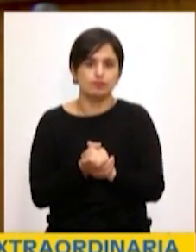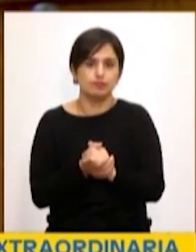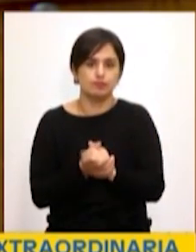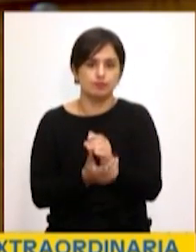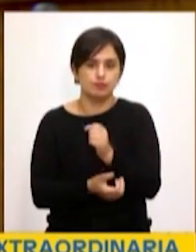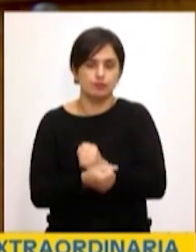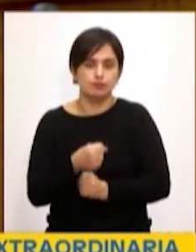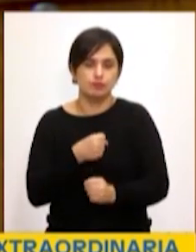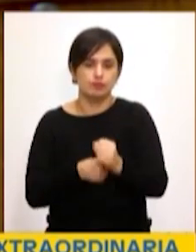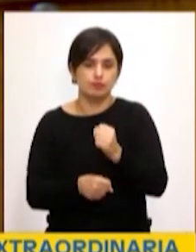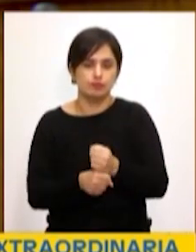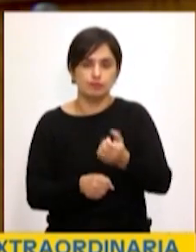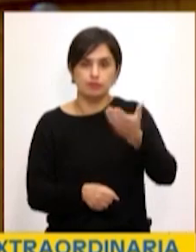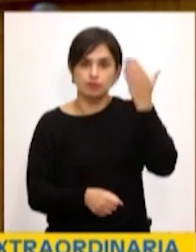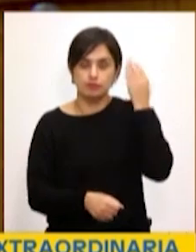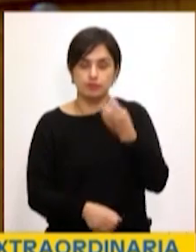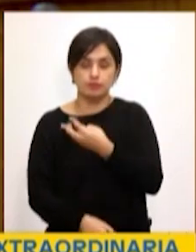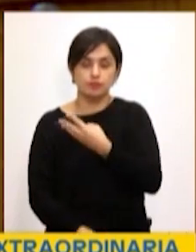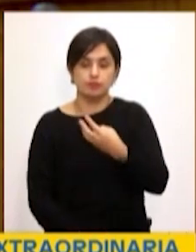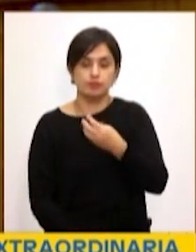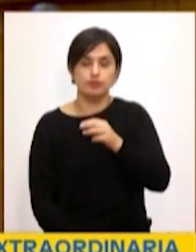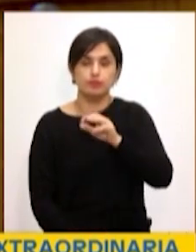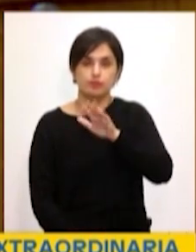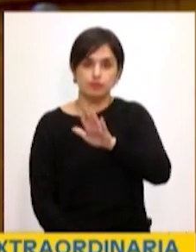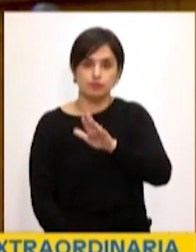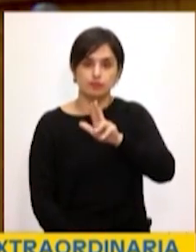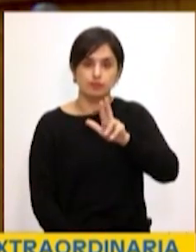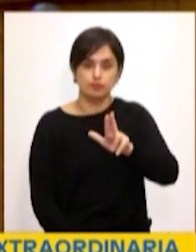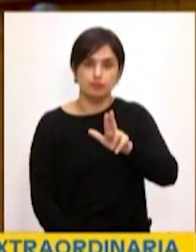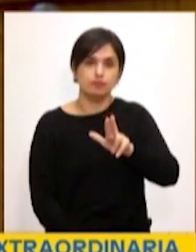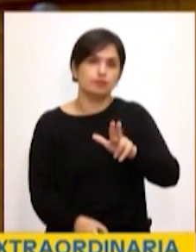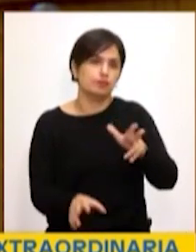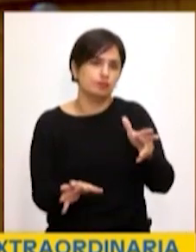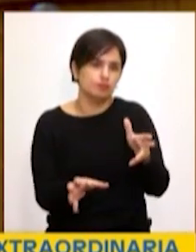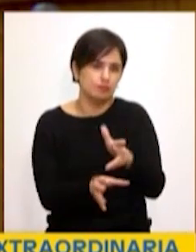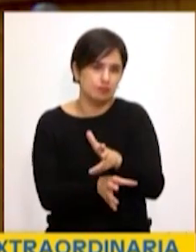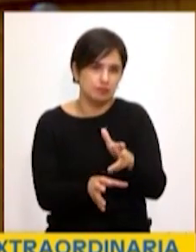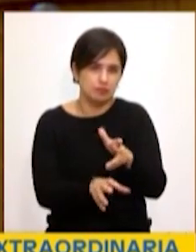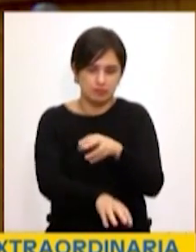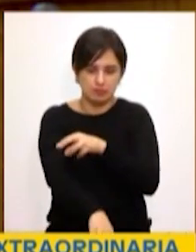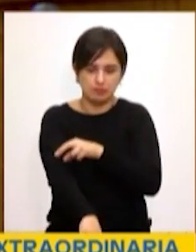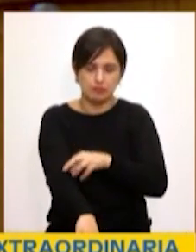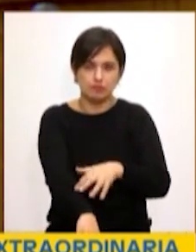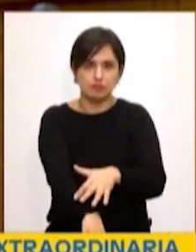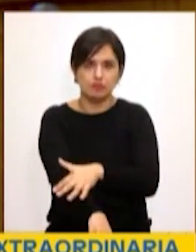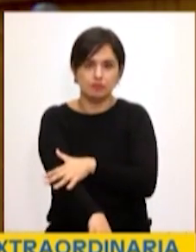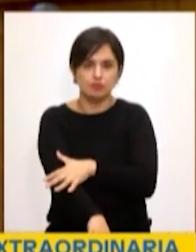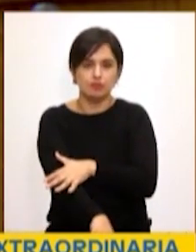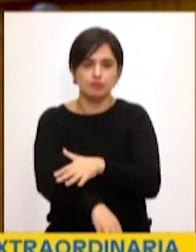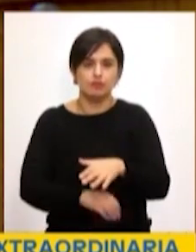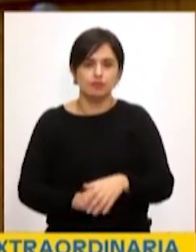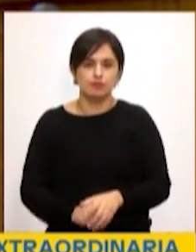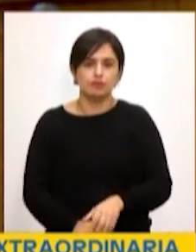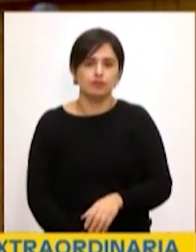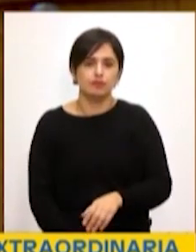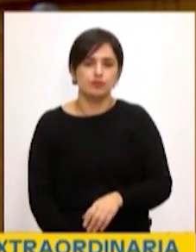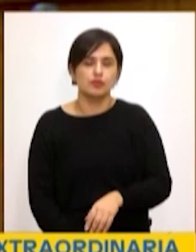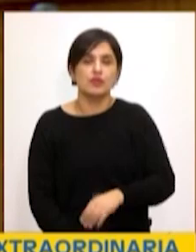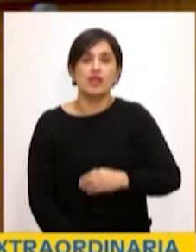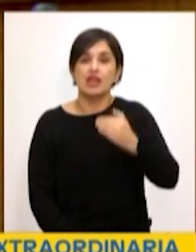el año pasado hubieron 358 hechos de violencia en la mar zona Sur es decir uno